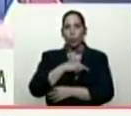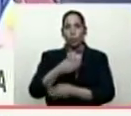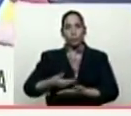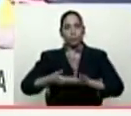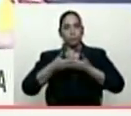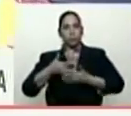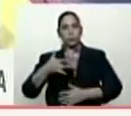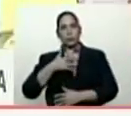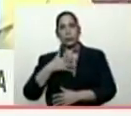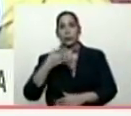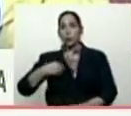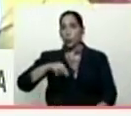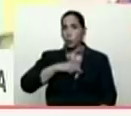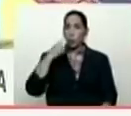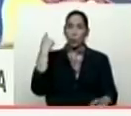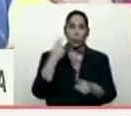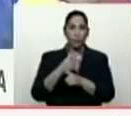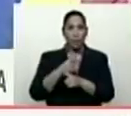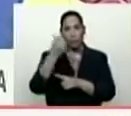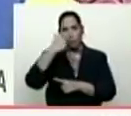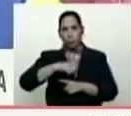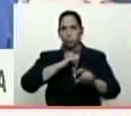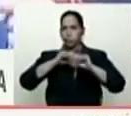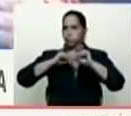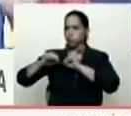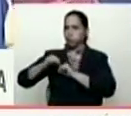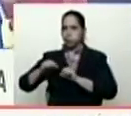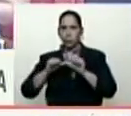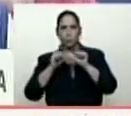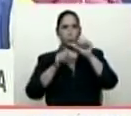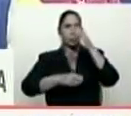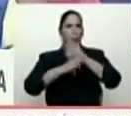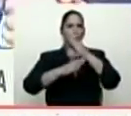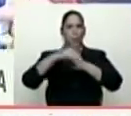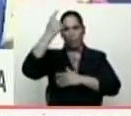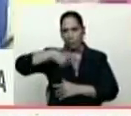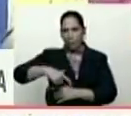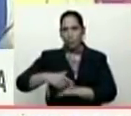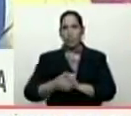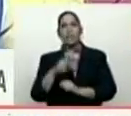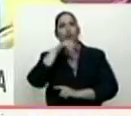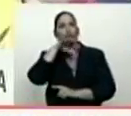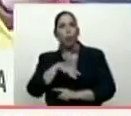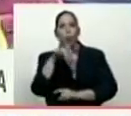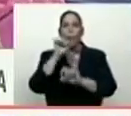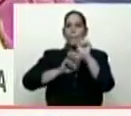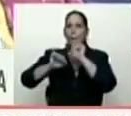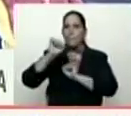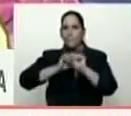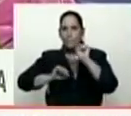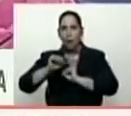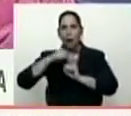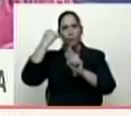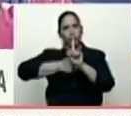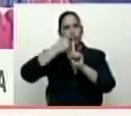Para nosotros, ellos son el combustible que nos mantiene de pie esa historia rebelde, luchadora, pero vencedora.